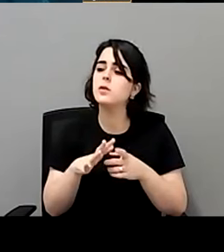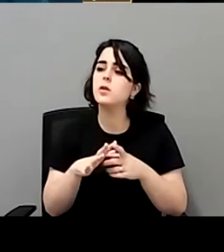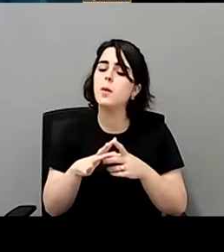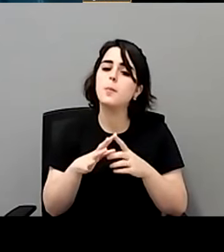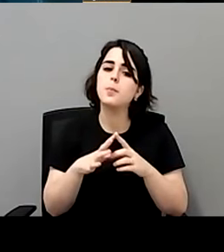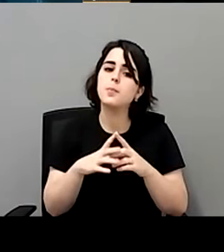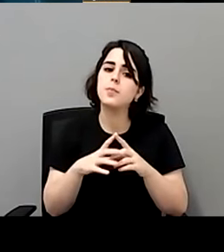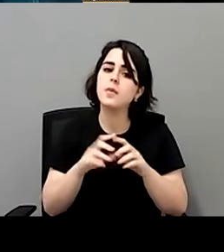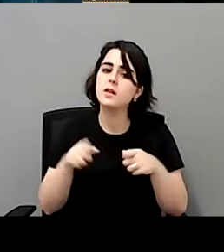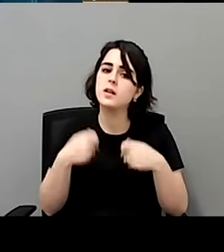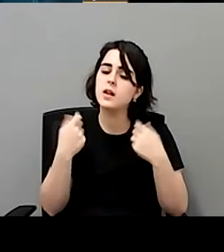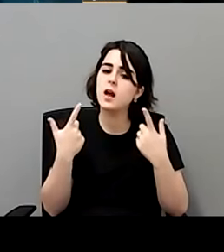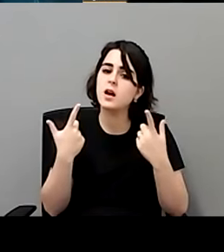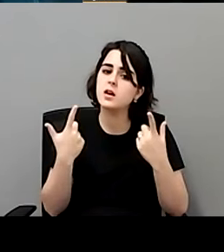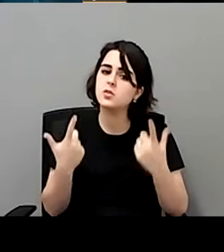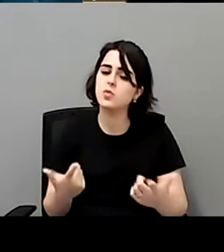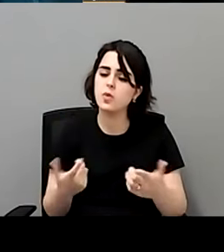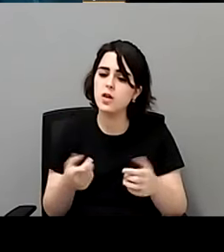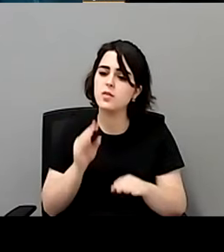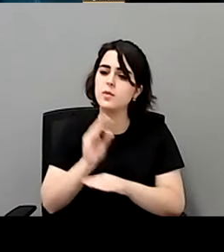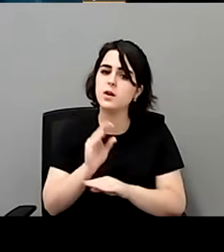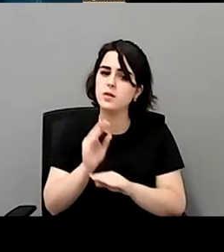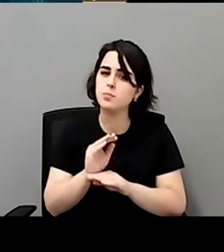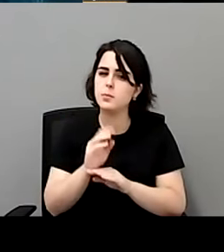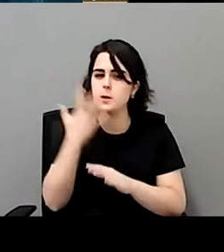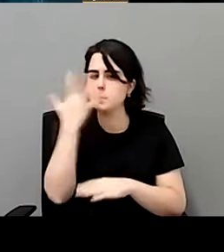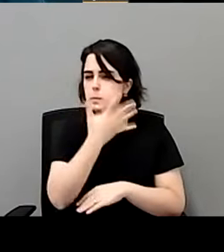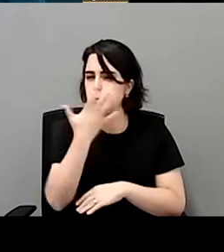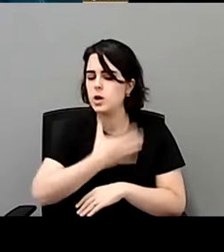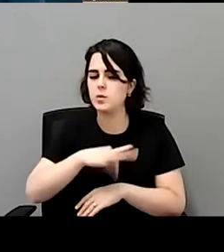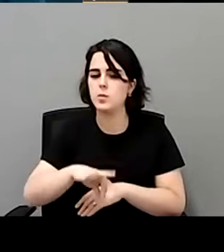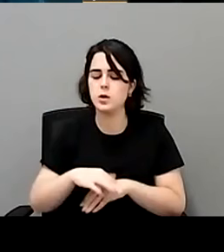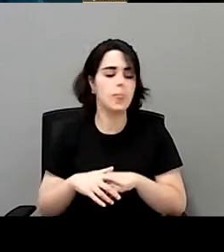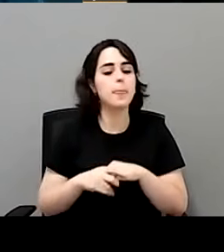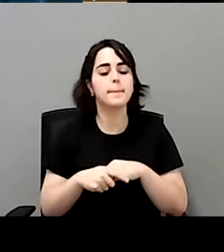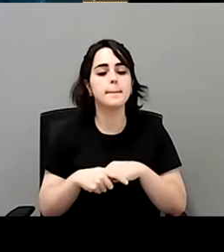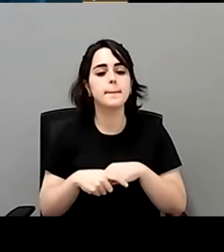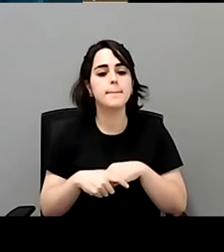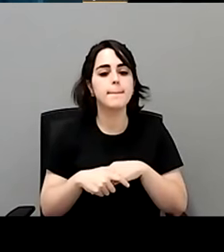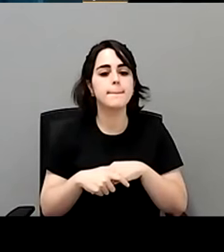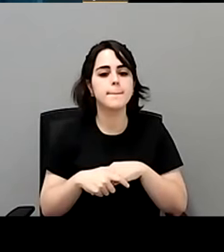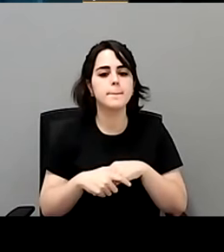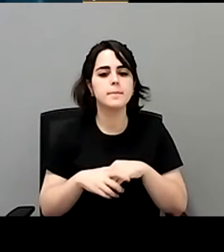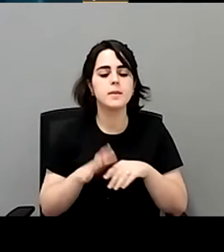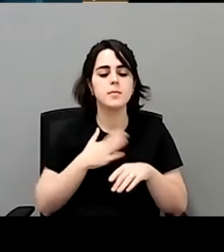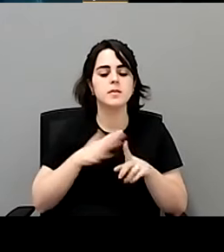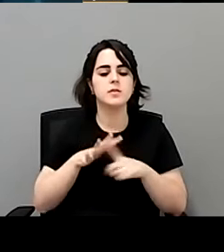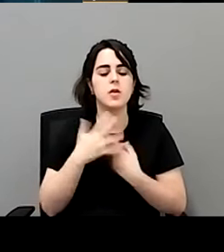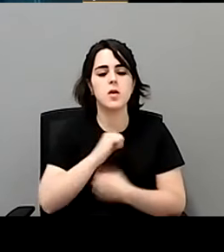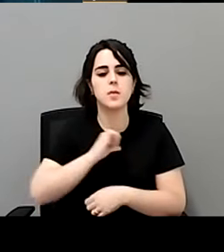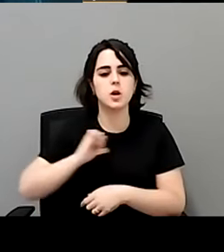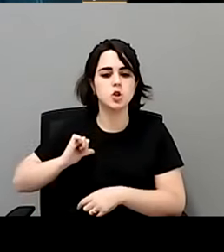la naturaleza de la prestación. En mi caso personal, yo